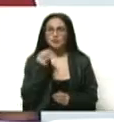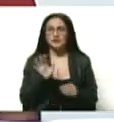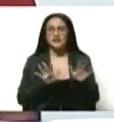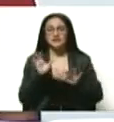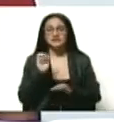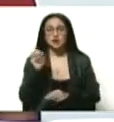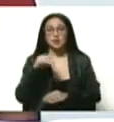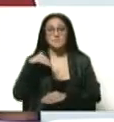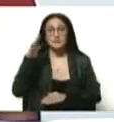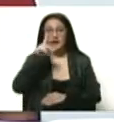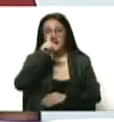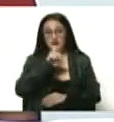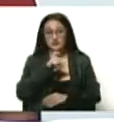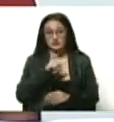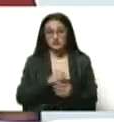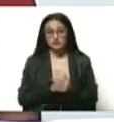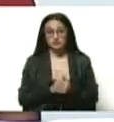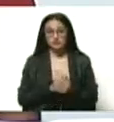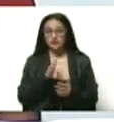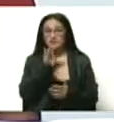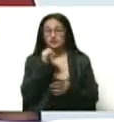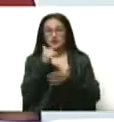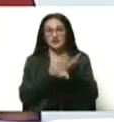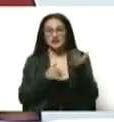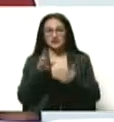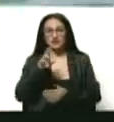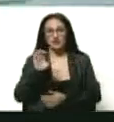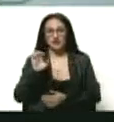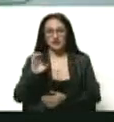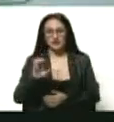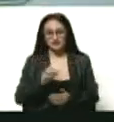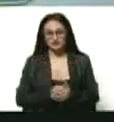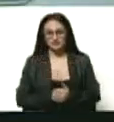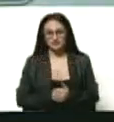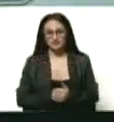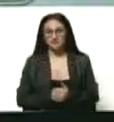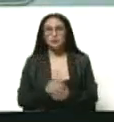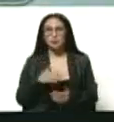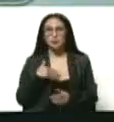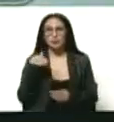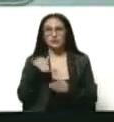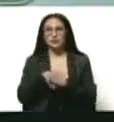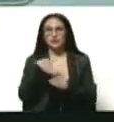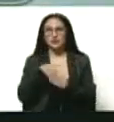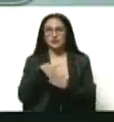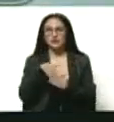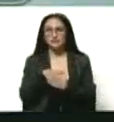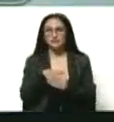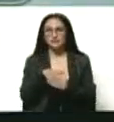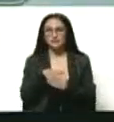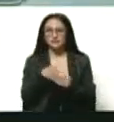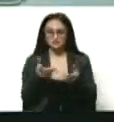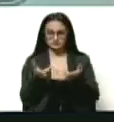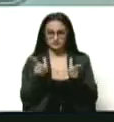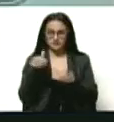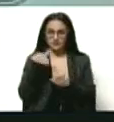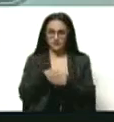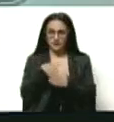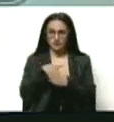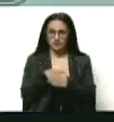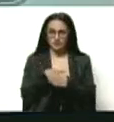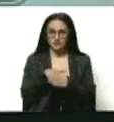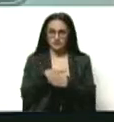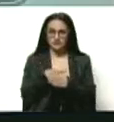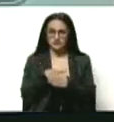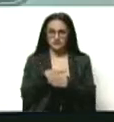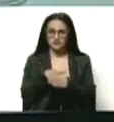años que no estén inscritos en el REC. Pueden votar. Y se permitirá votar aquellos que no sean